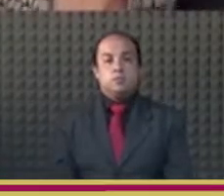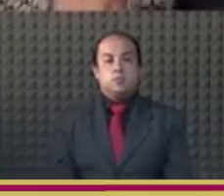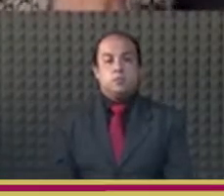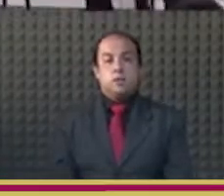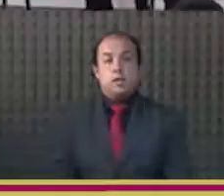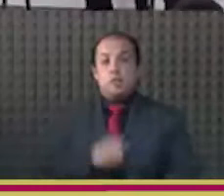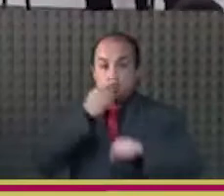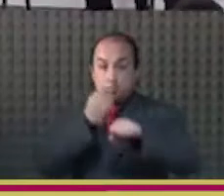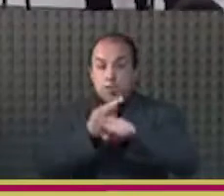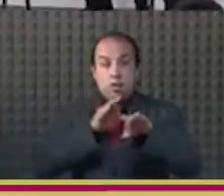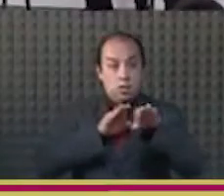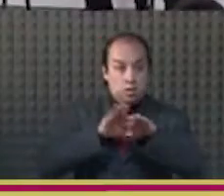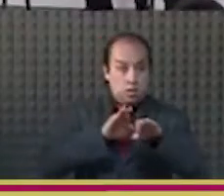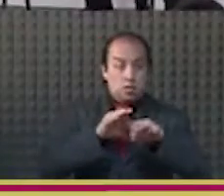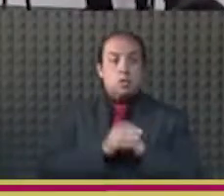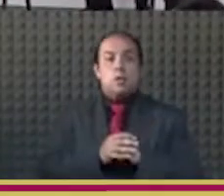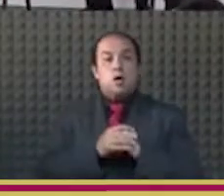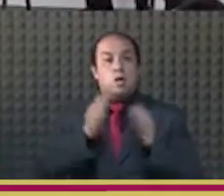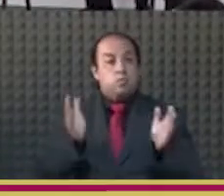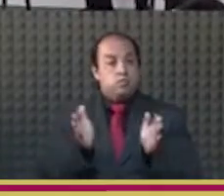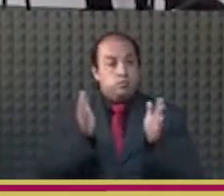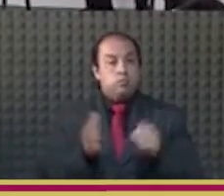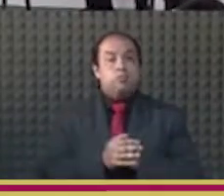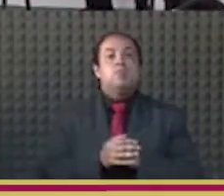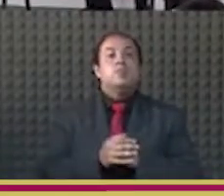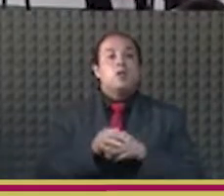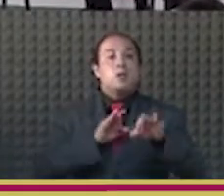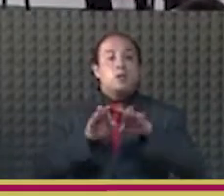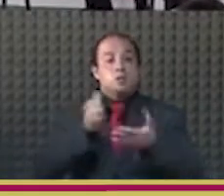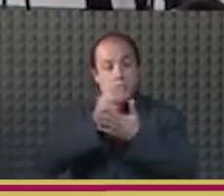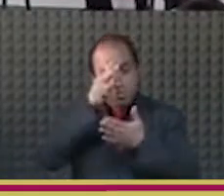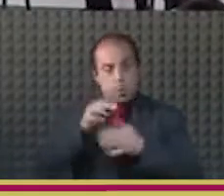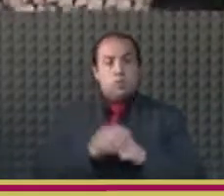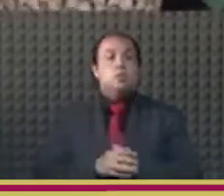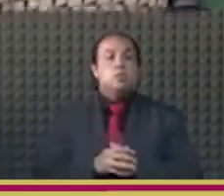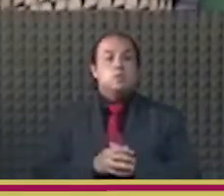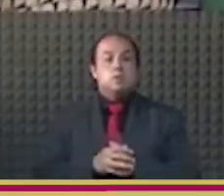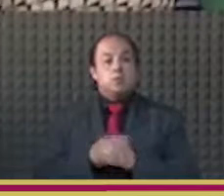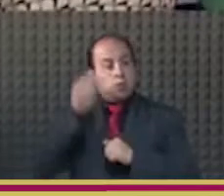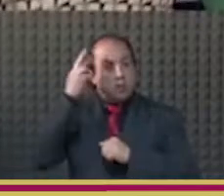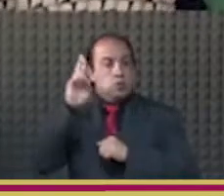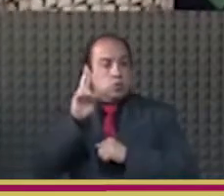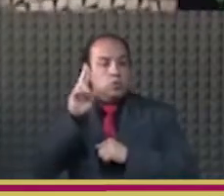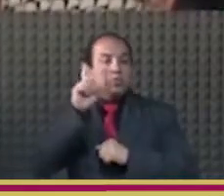La Secretaria del Trabajo y Fomento al Empleo de la Ciudad de México, doctora Soledad Aragón Martínez.